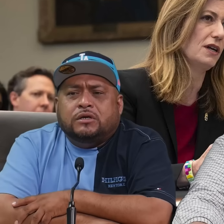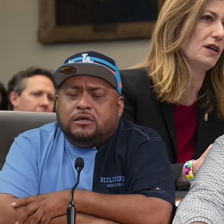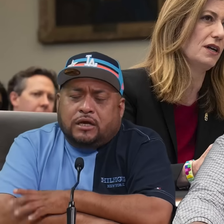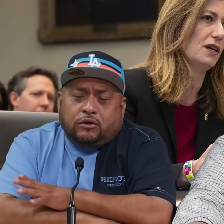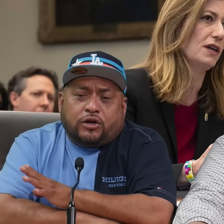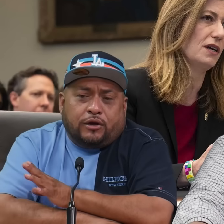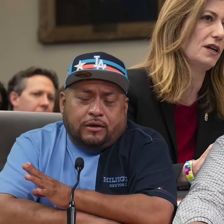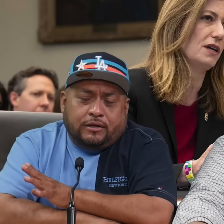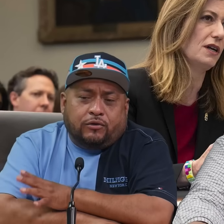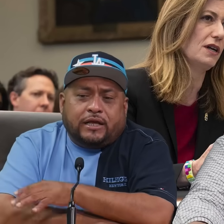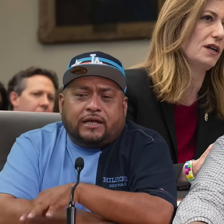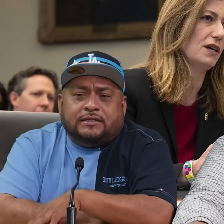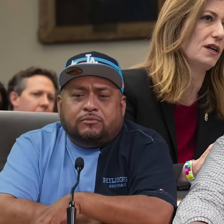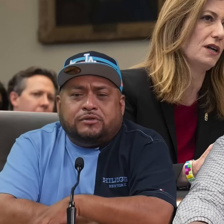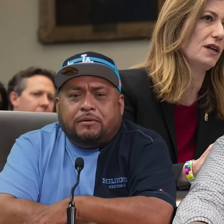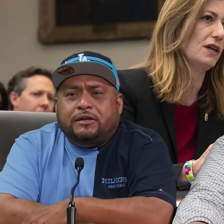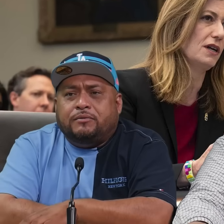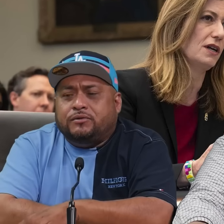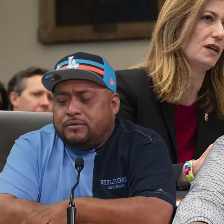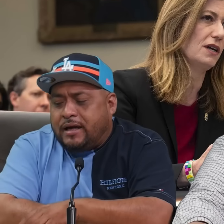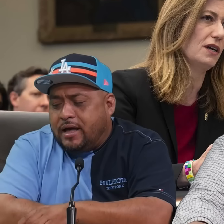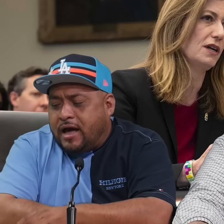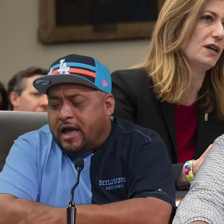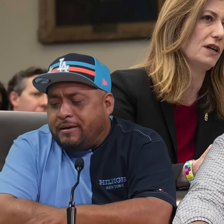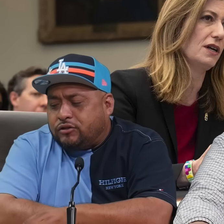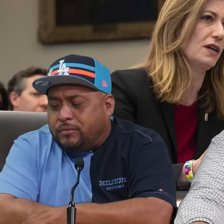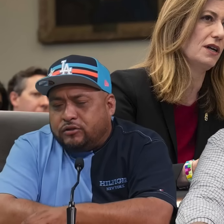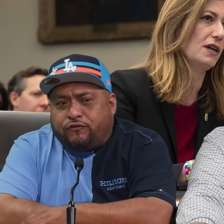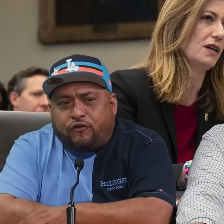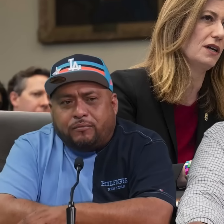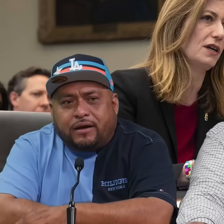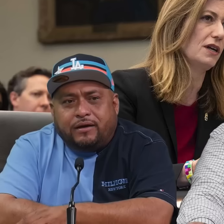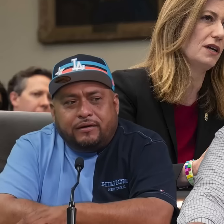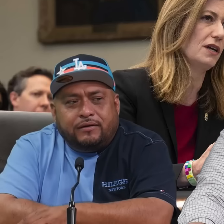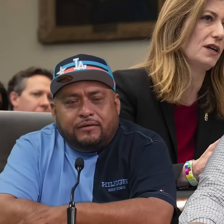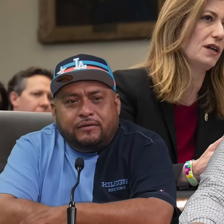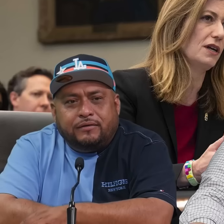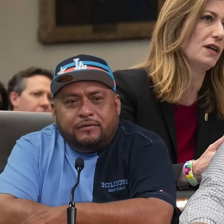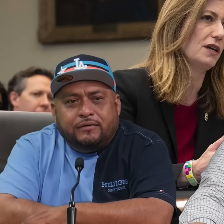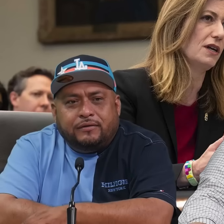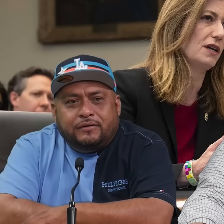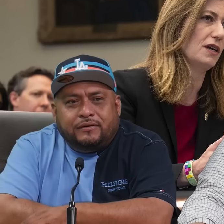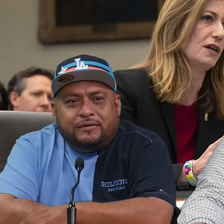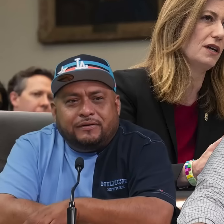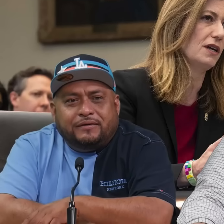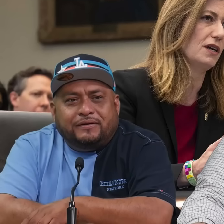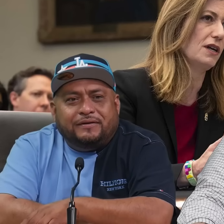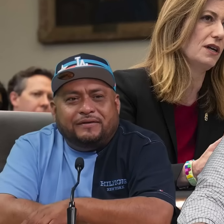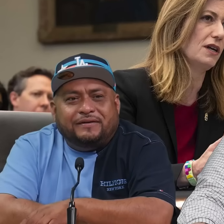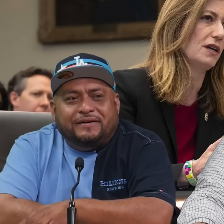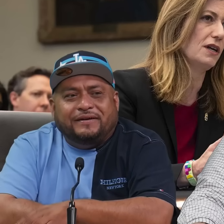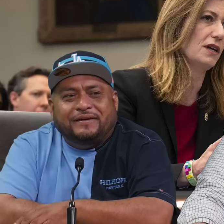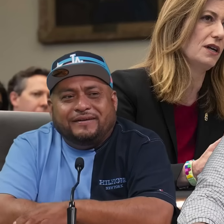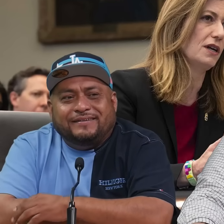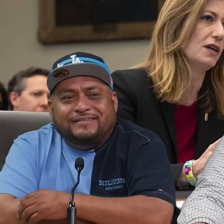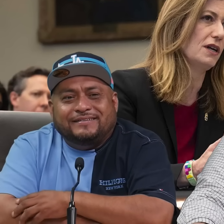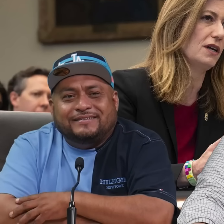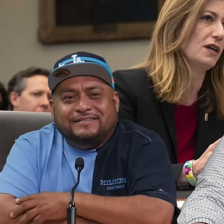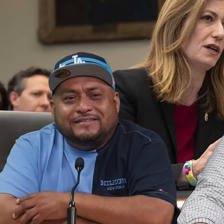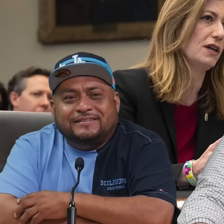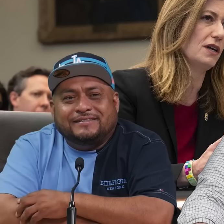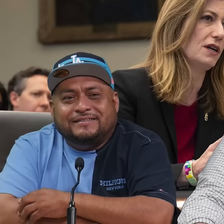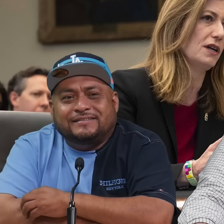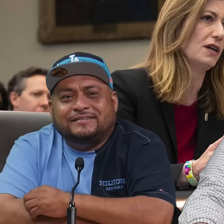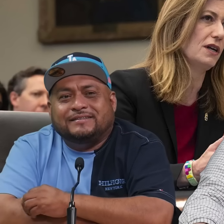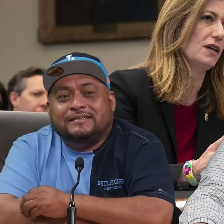supuesto. Es lo que alcanzamos a ver. Y bueno, ahí va tomando el trago amargo va a ser papiña, ¿no? Saber que va a tener un gran cargo